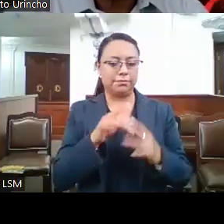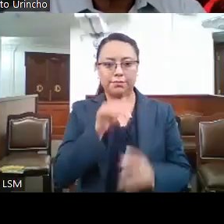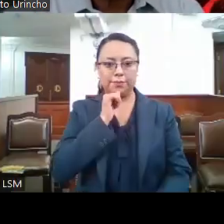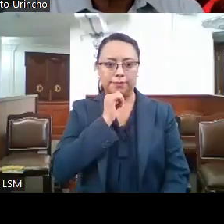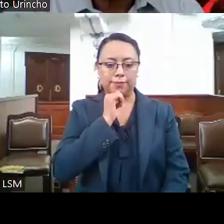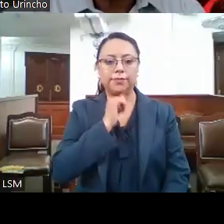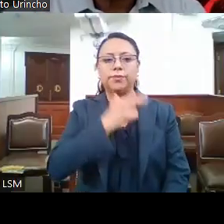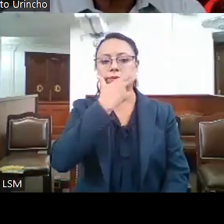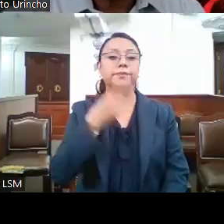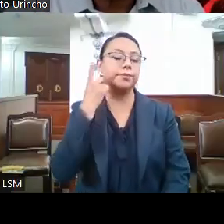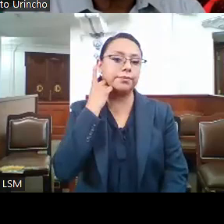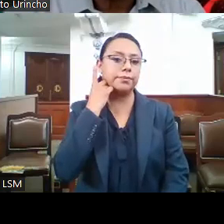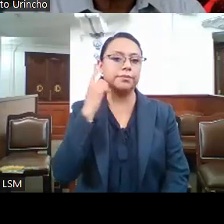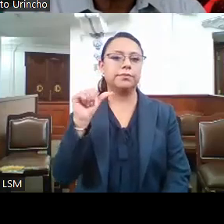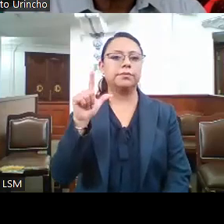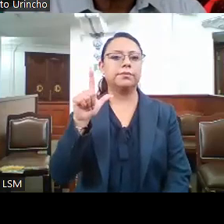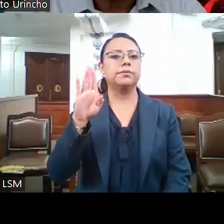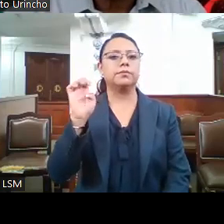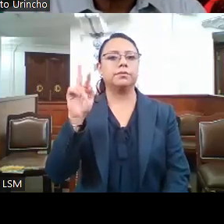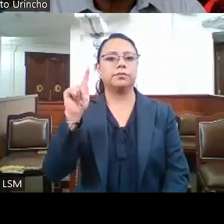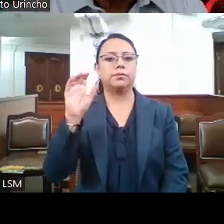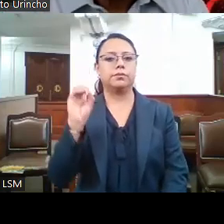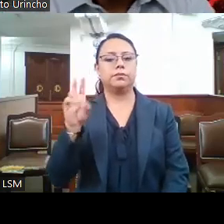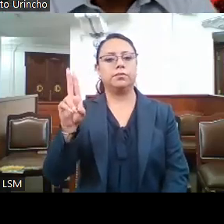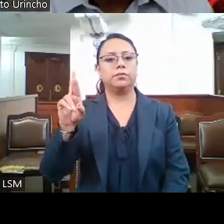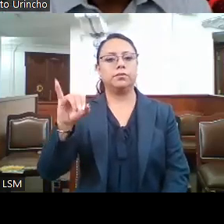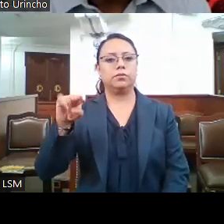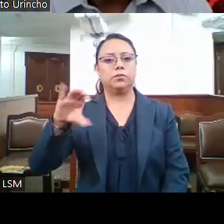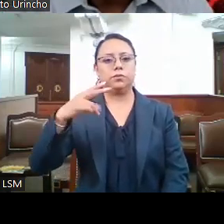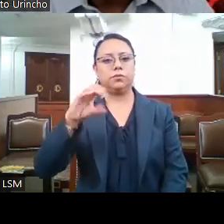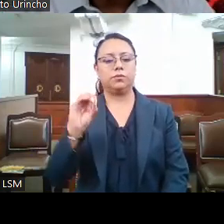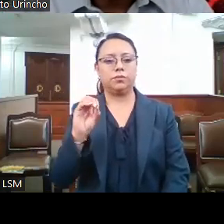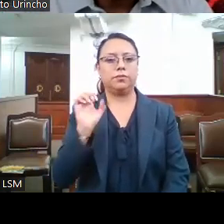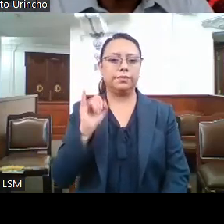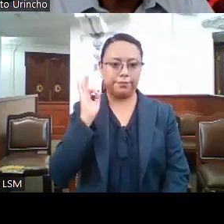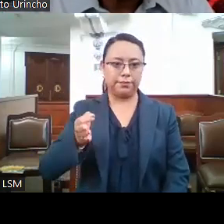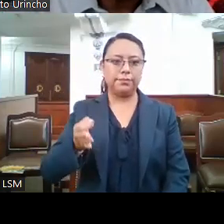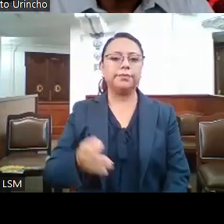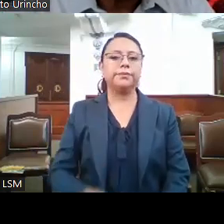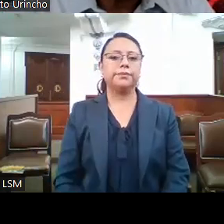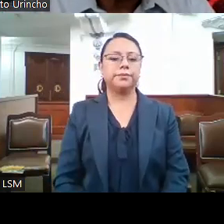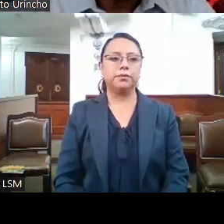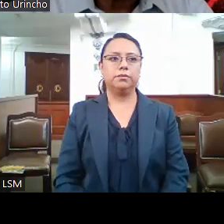Diputado Alberto Martínez Urincho. Martínez Urincho, a favor.